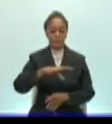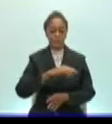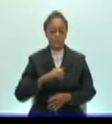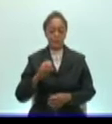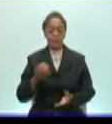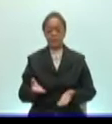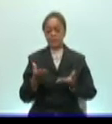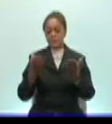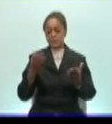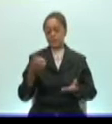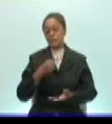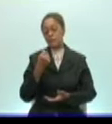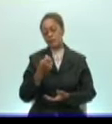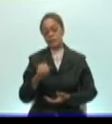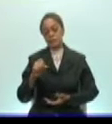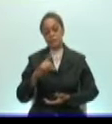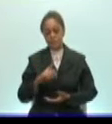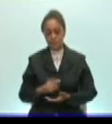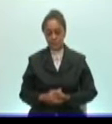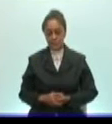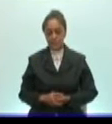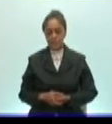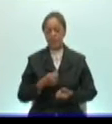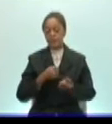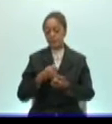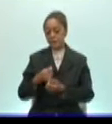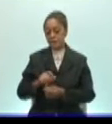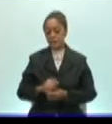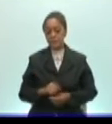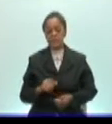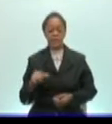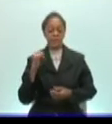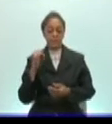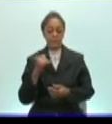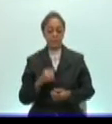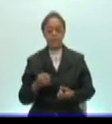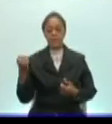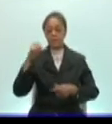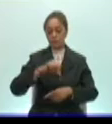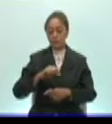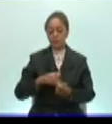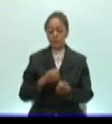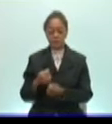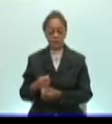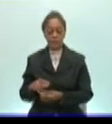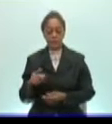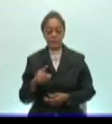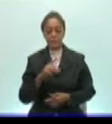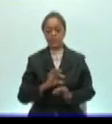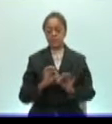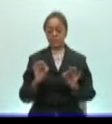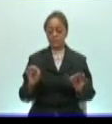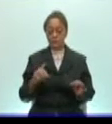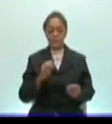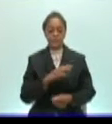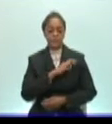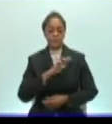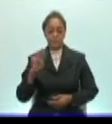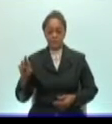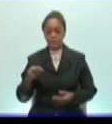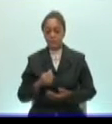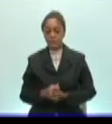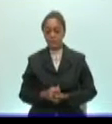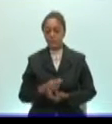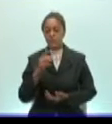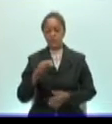desarrollo económico-social. La agresividad del imperialismo, la contrarrevolución ante esas medidas que toma la Revolución.